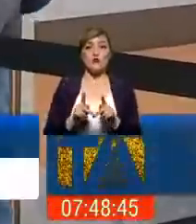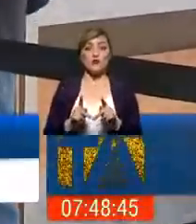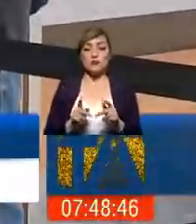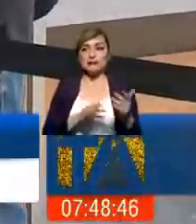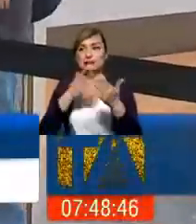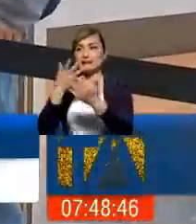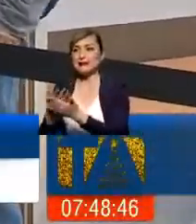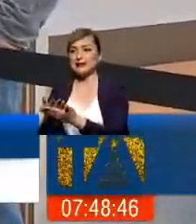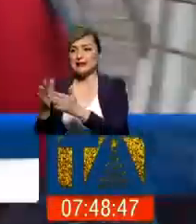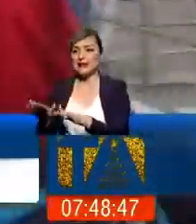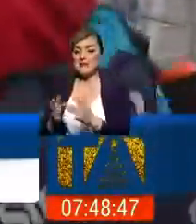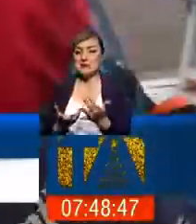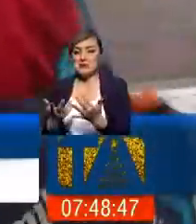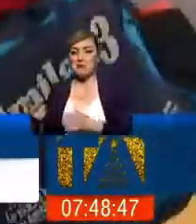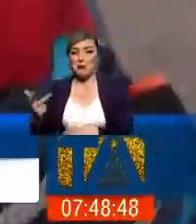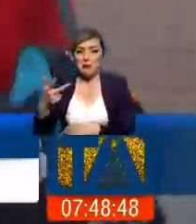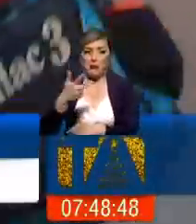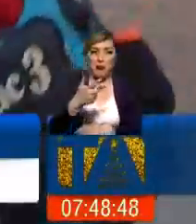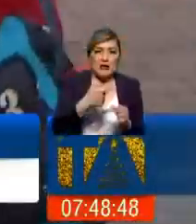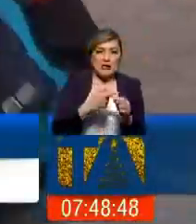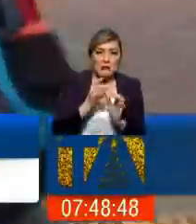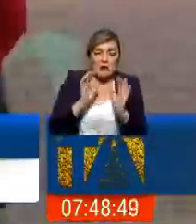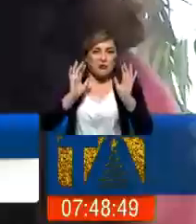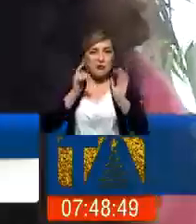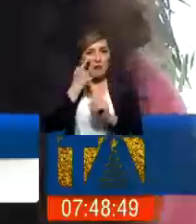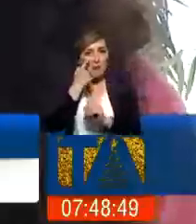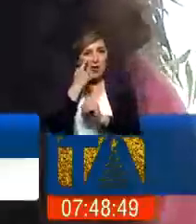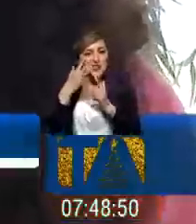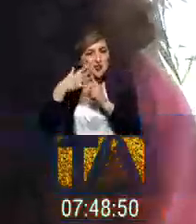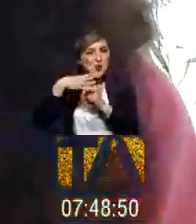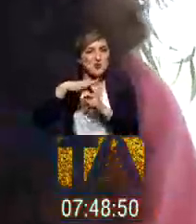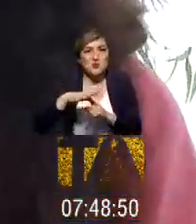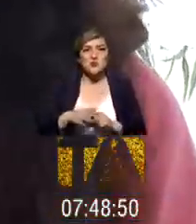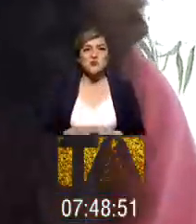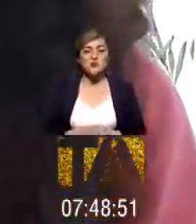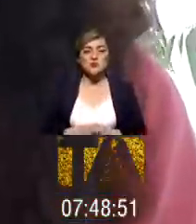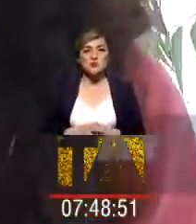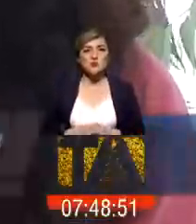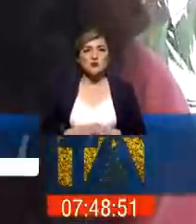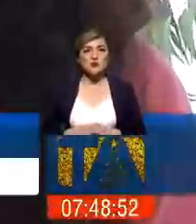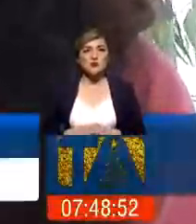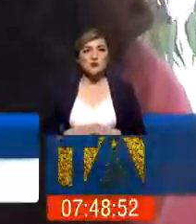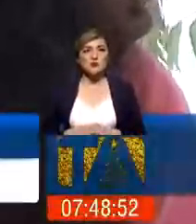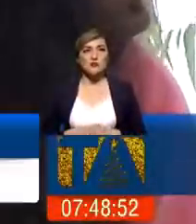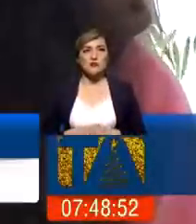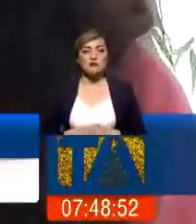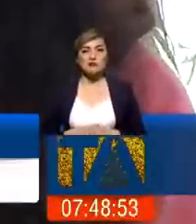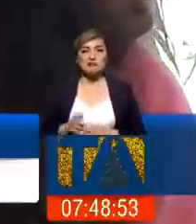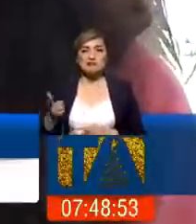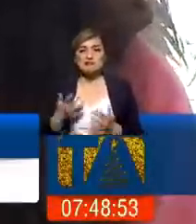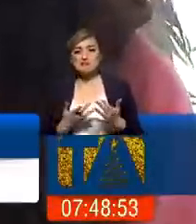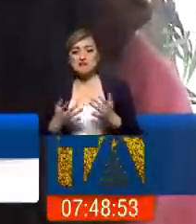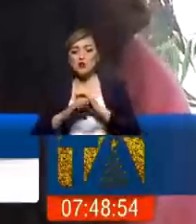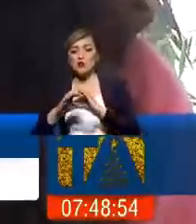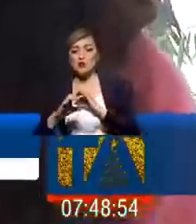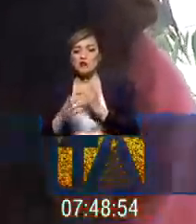regreso, pues dicen esperar a ver cuál es la situación en los próximos días. Si es que se encuentra, se regresaría, si no, hasta que